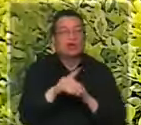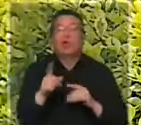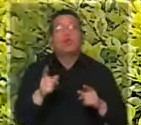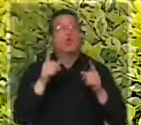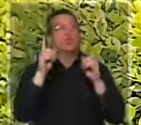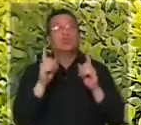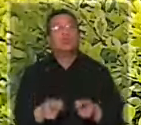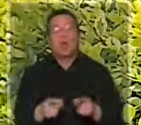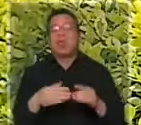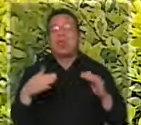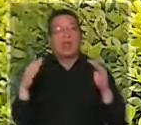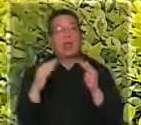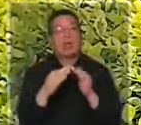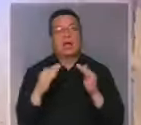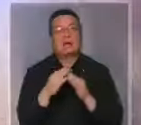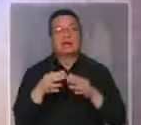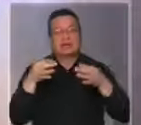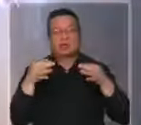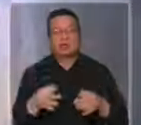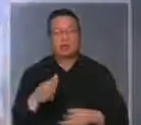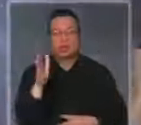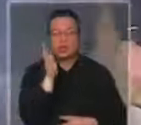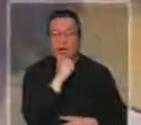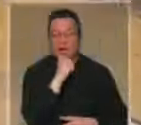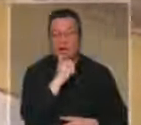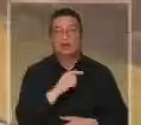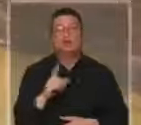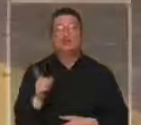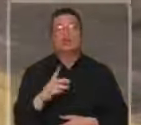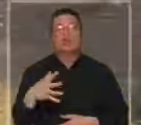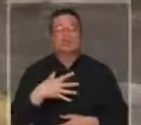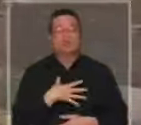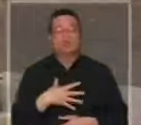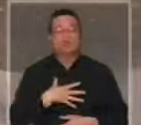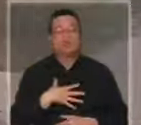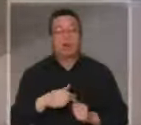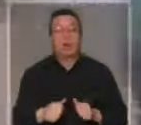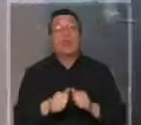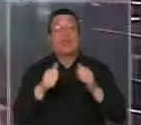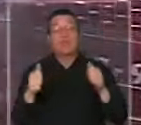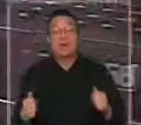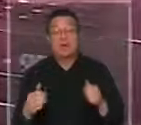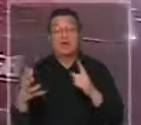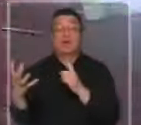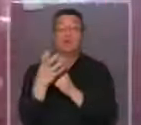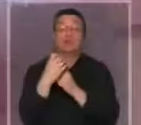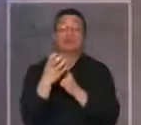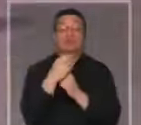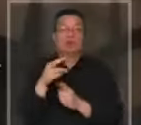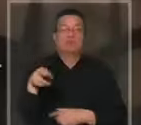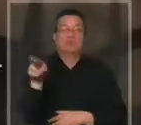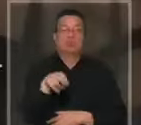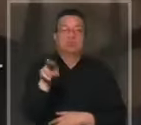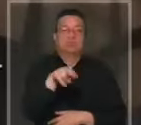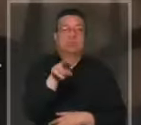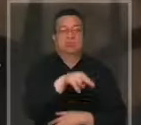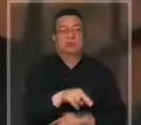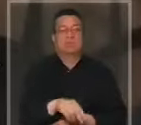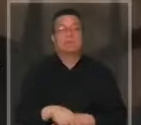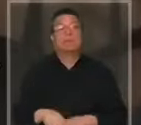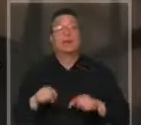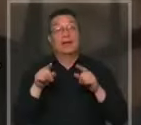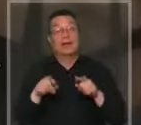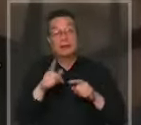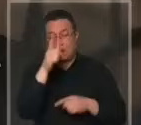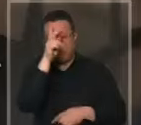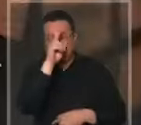así su hogar es el lugar seguro. ¿Cómo no temer? Más aún cuando los turbazos se han vuelto frecuentes. De acuerdo a esta